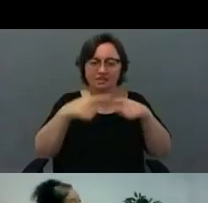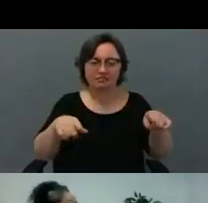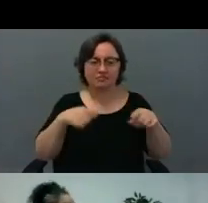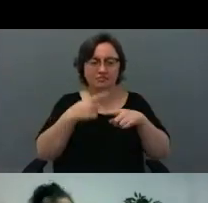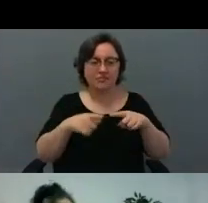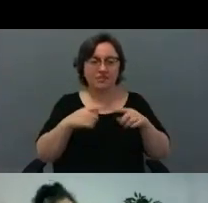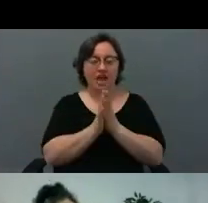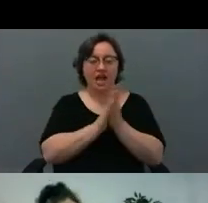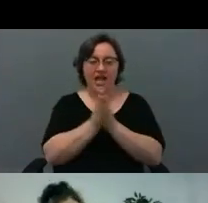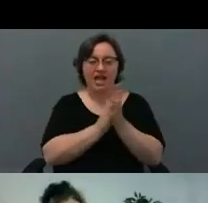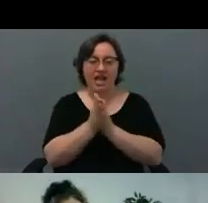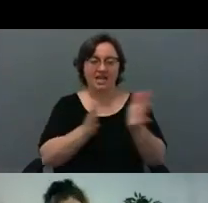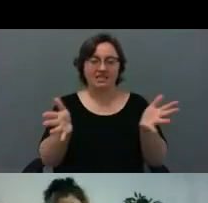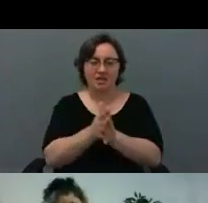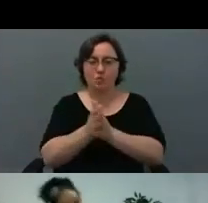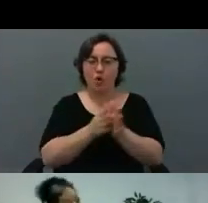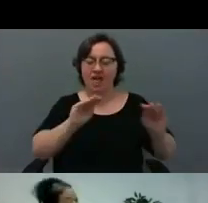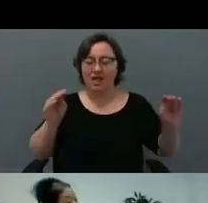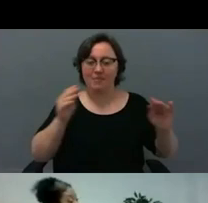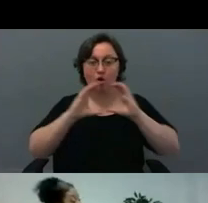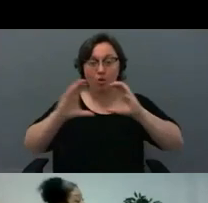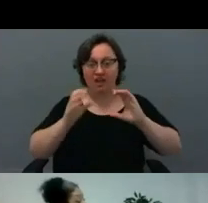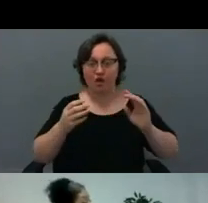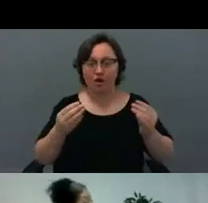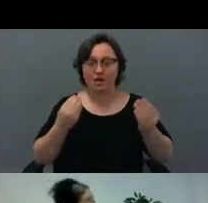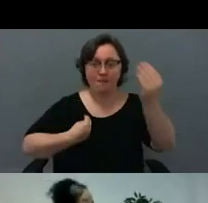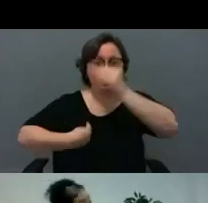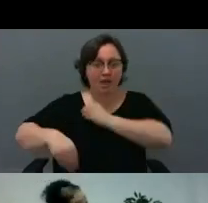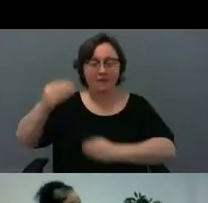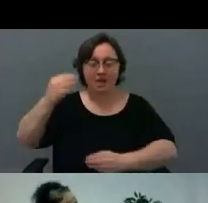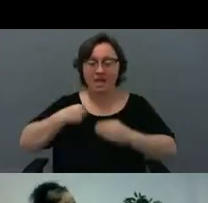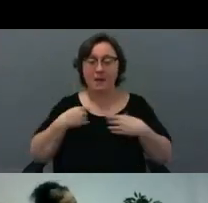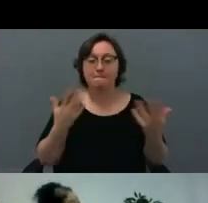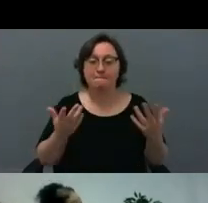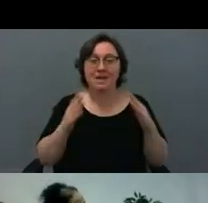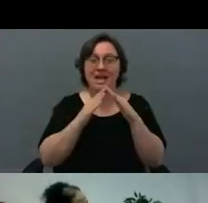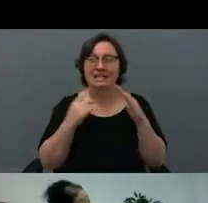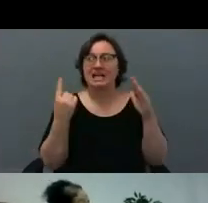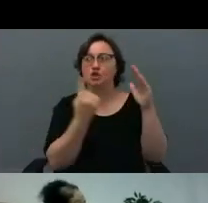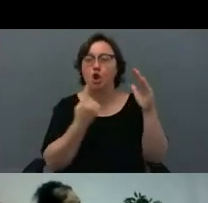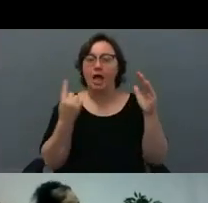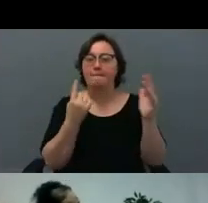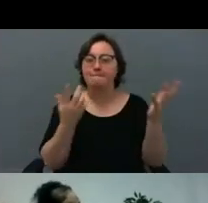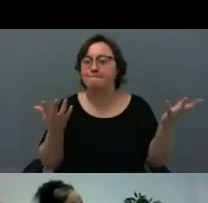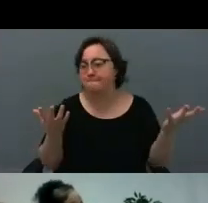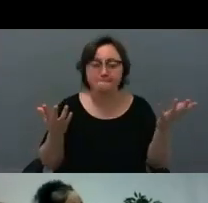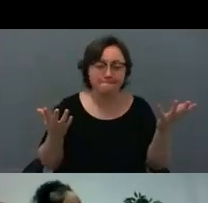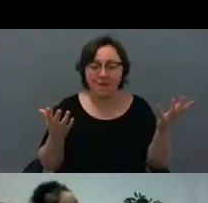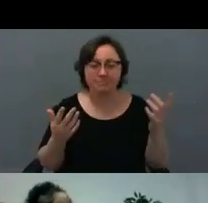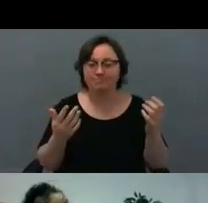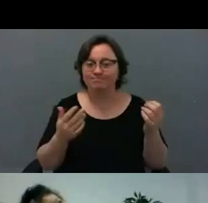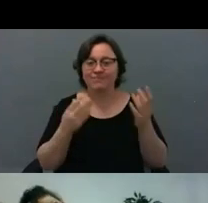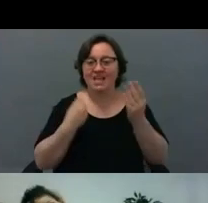se estimulen esas necesidades de comunicación que posiblemente en una casa sola ya no tendría.